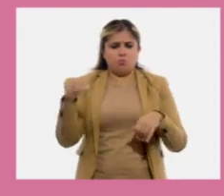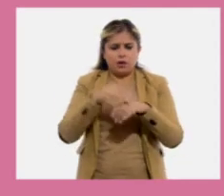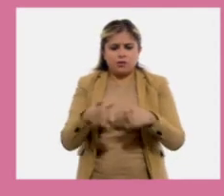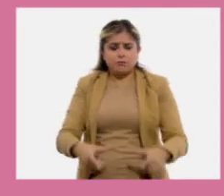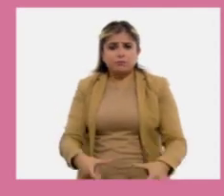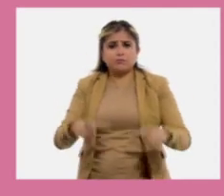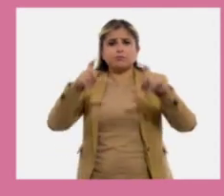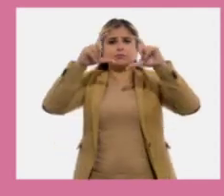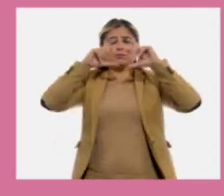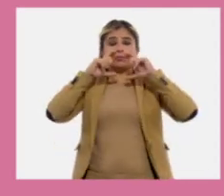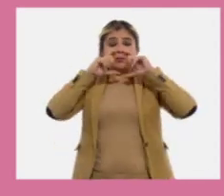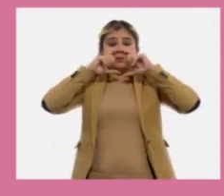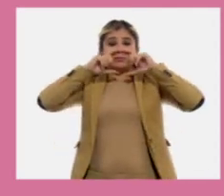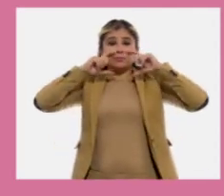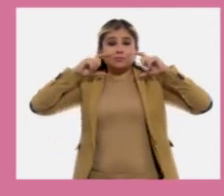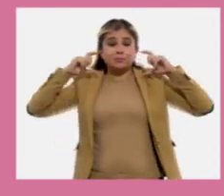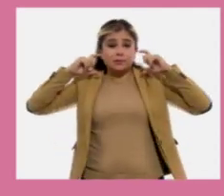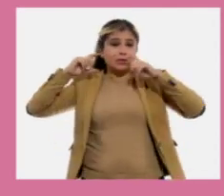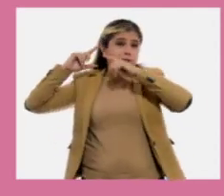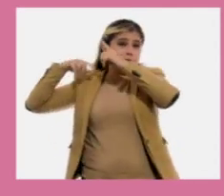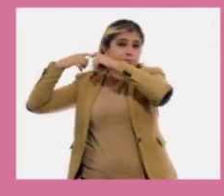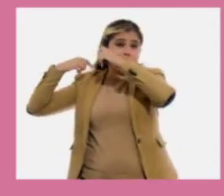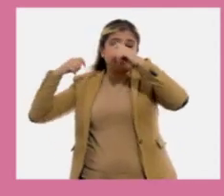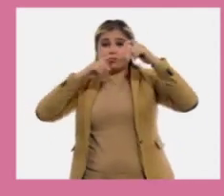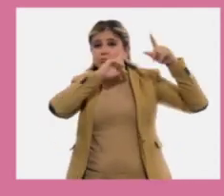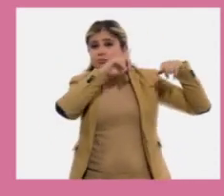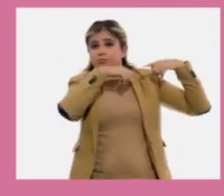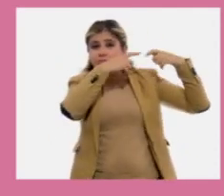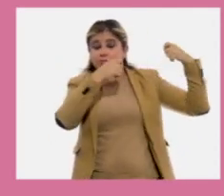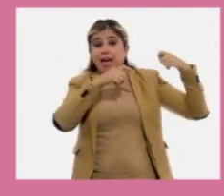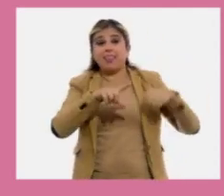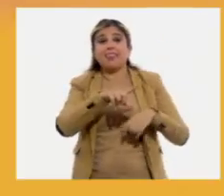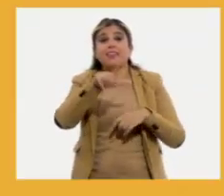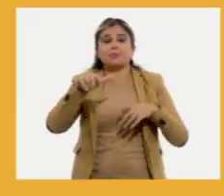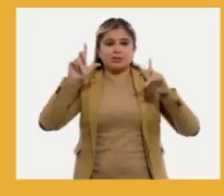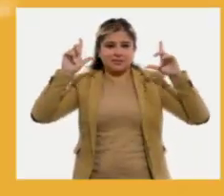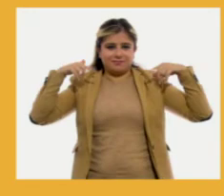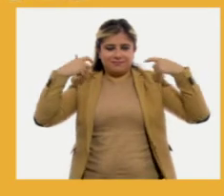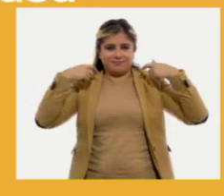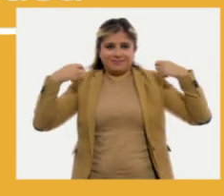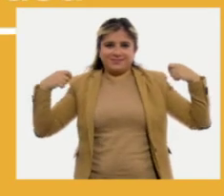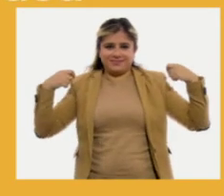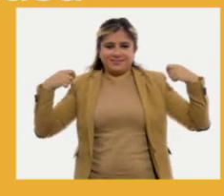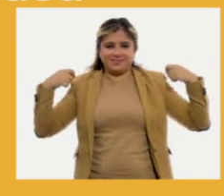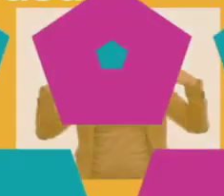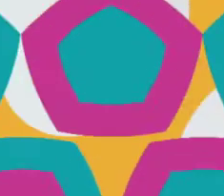colocártelo, deberás amarrar las cuerdas sobre tu cabeza y alrededor de tu cuello